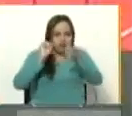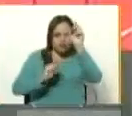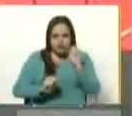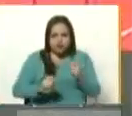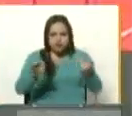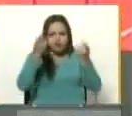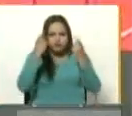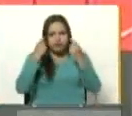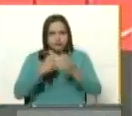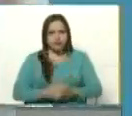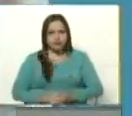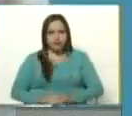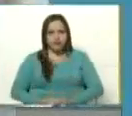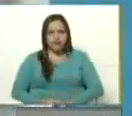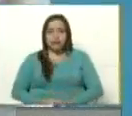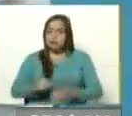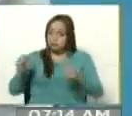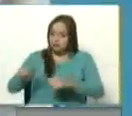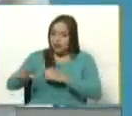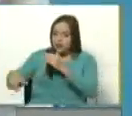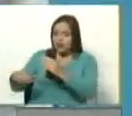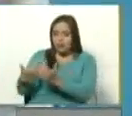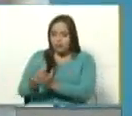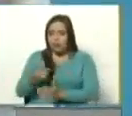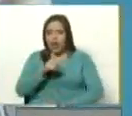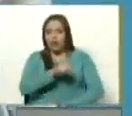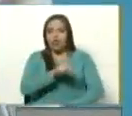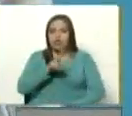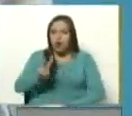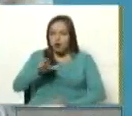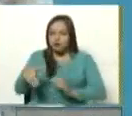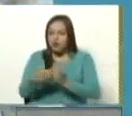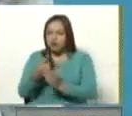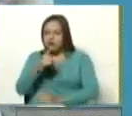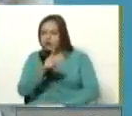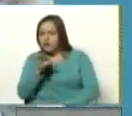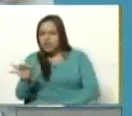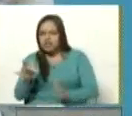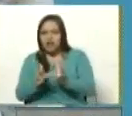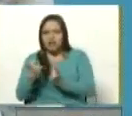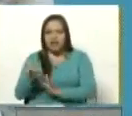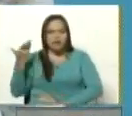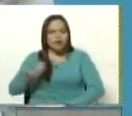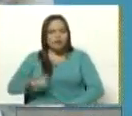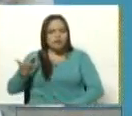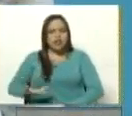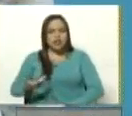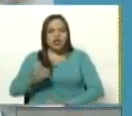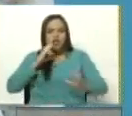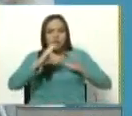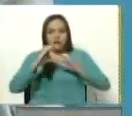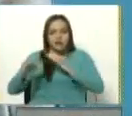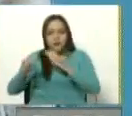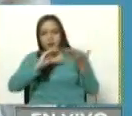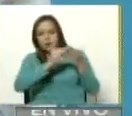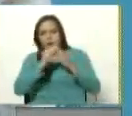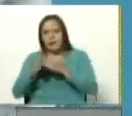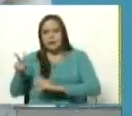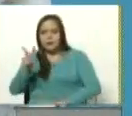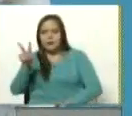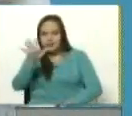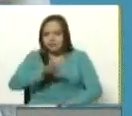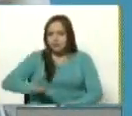del 13 de abril, del 12 de abril, creo que fue un momento muy importante para la comunicación popular y alternativa en Venezuela. ¿Por